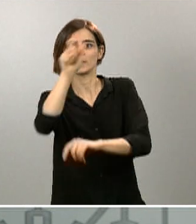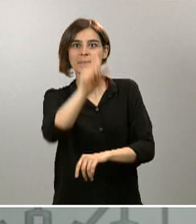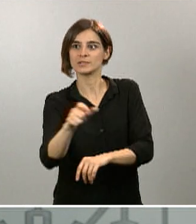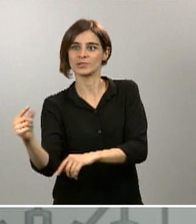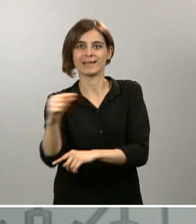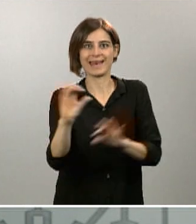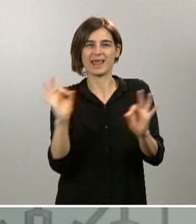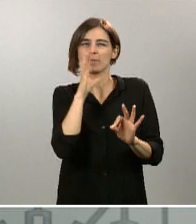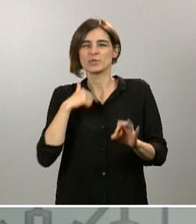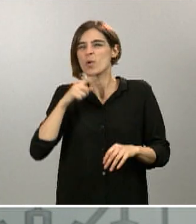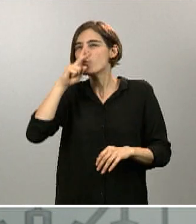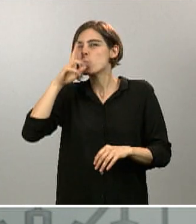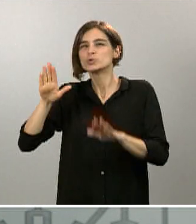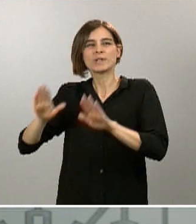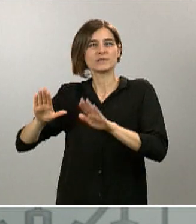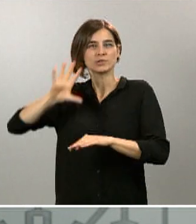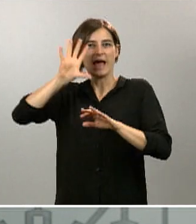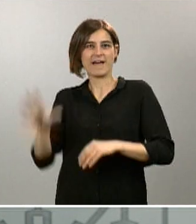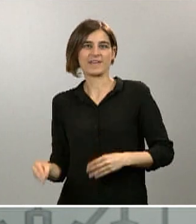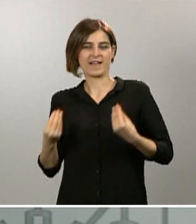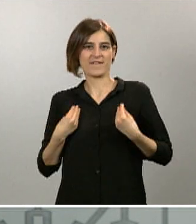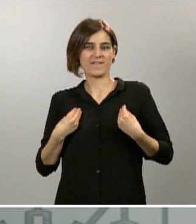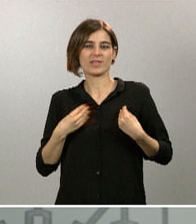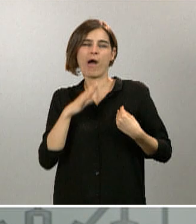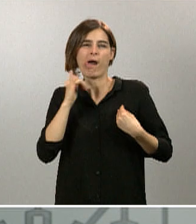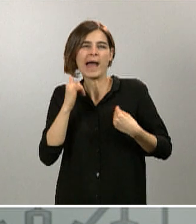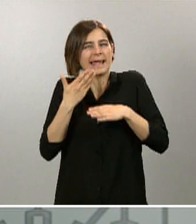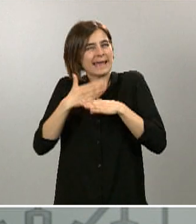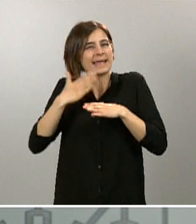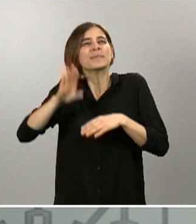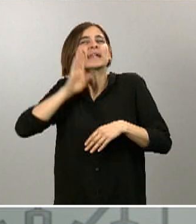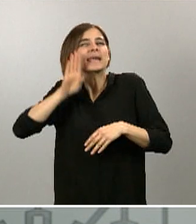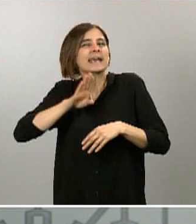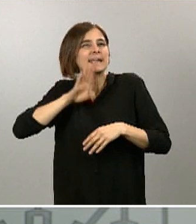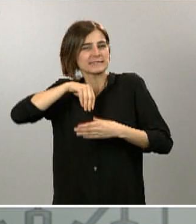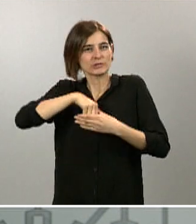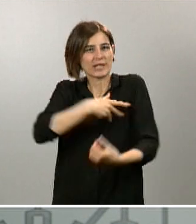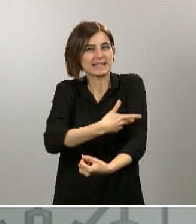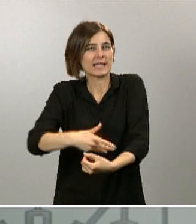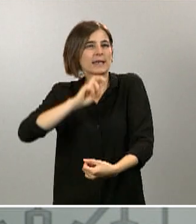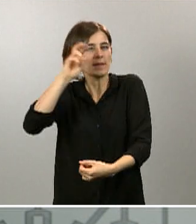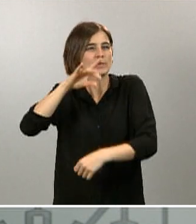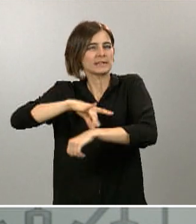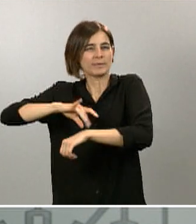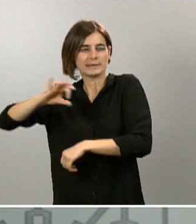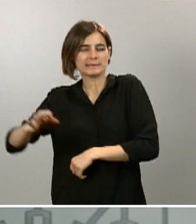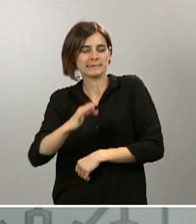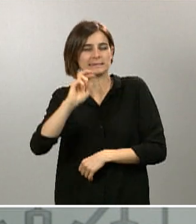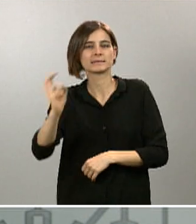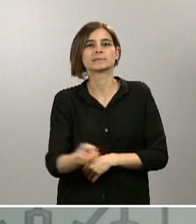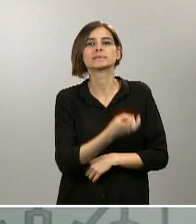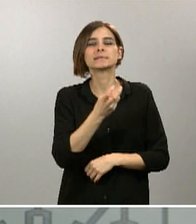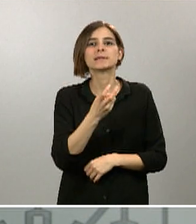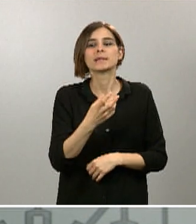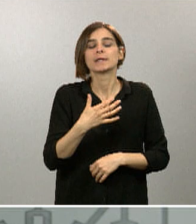patógenos, con lo cual yo dejé de dar sangre a partir de un cierto momento de mi vida. Pero sí que es cierto que a lo mejor ahora podría volver porque han